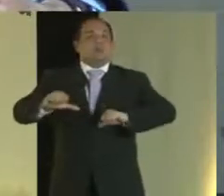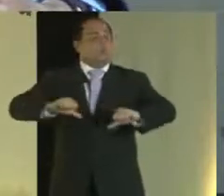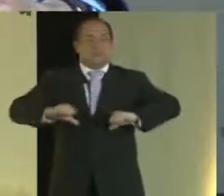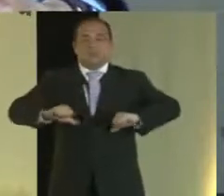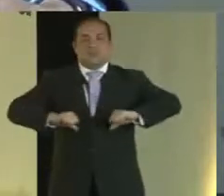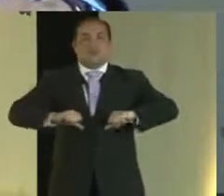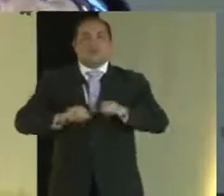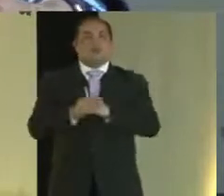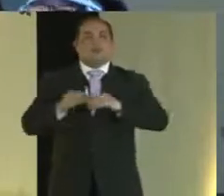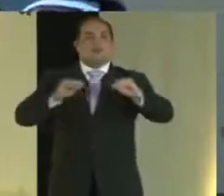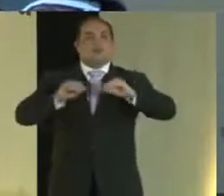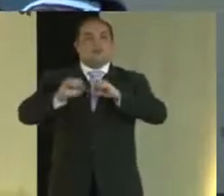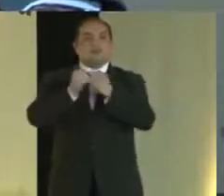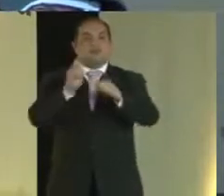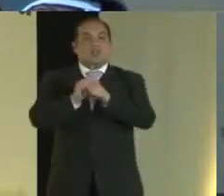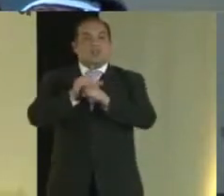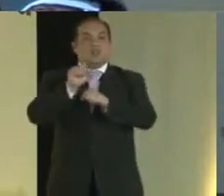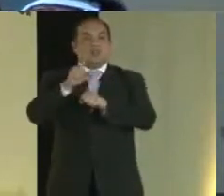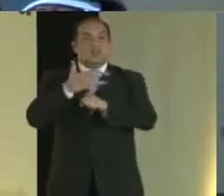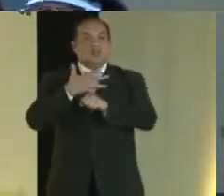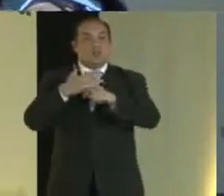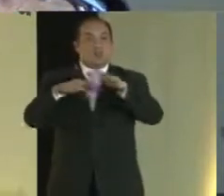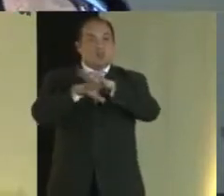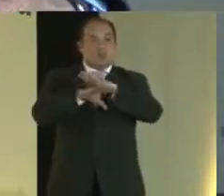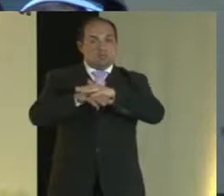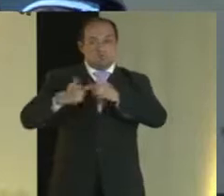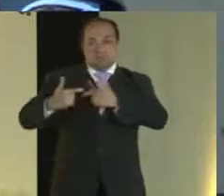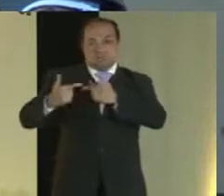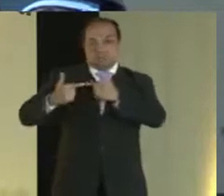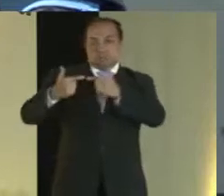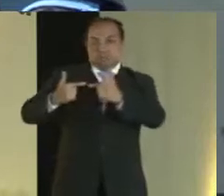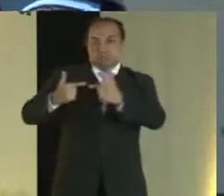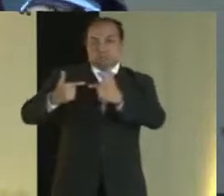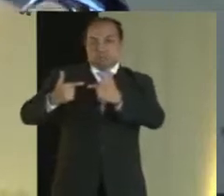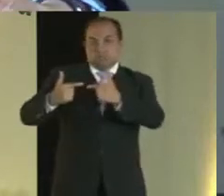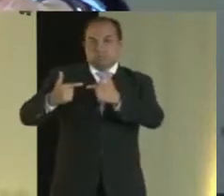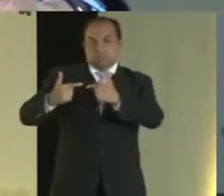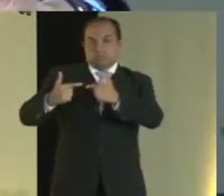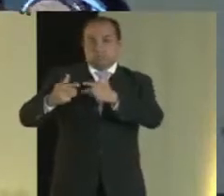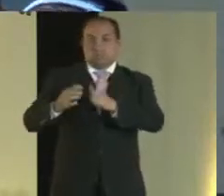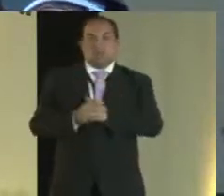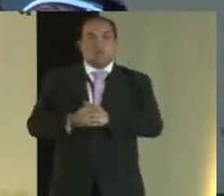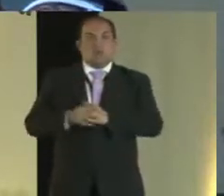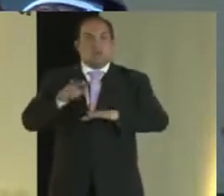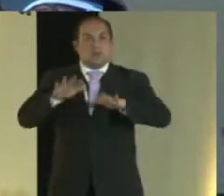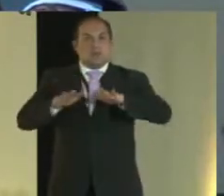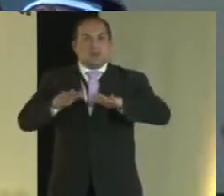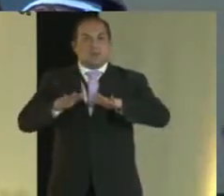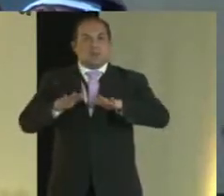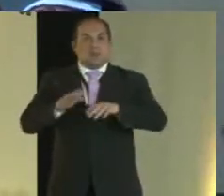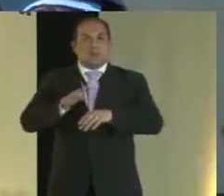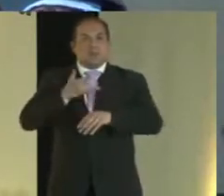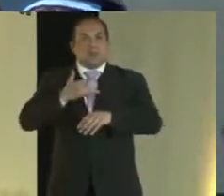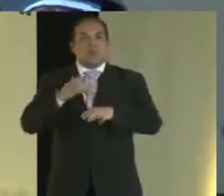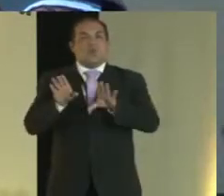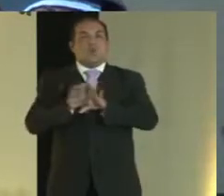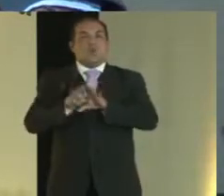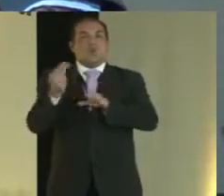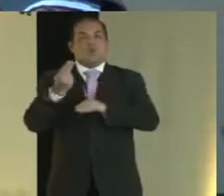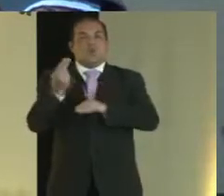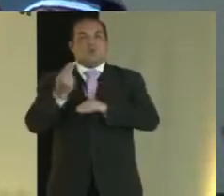propiciar el recambio generacional que a veces lo vemos como una necesidad muy